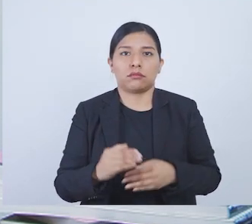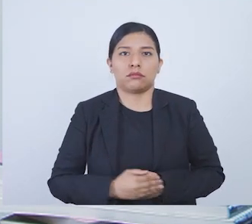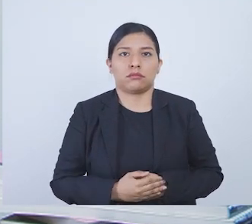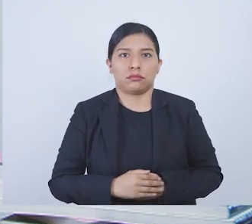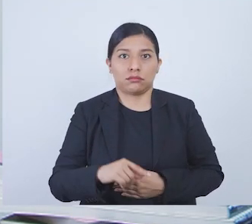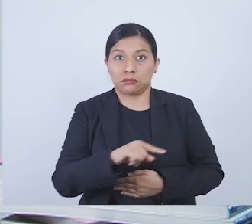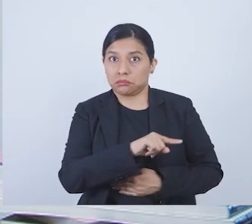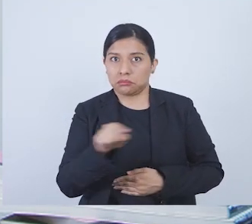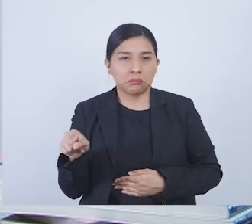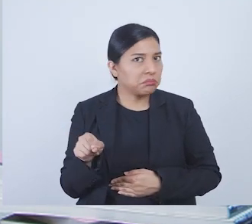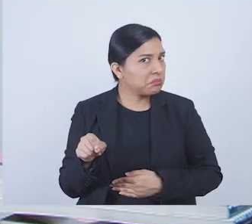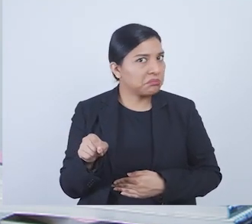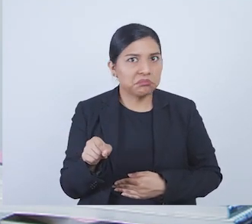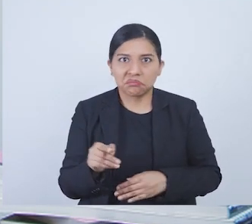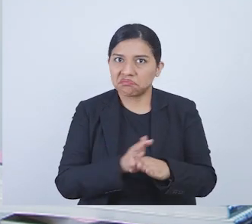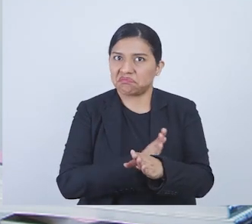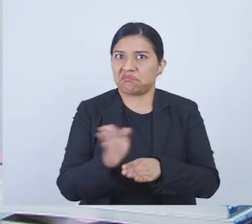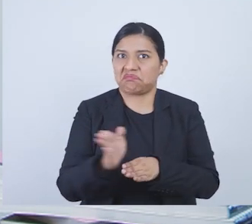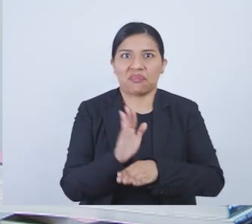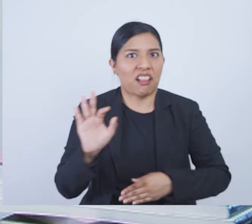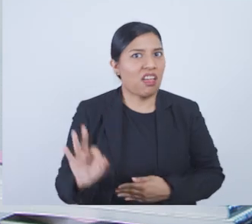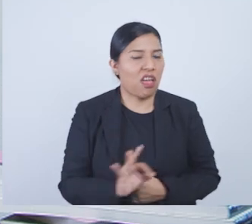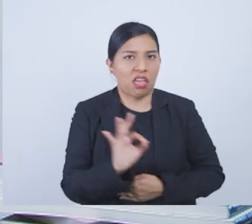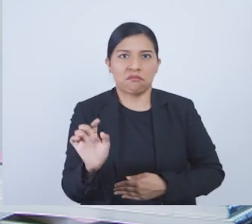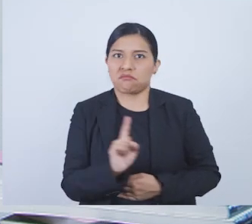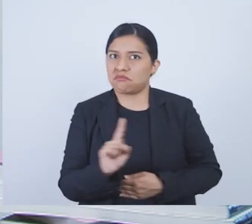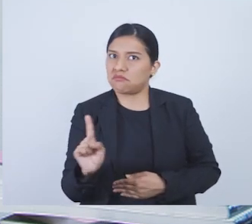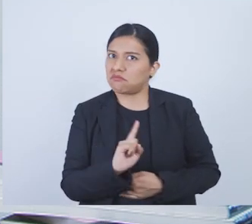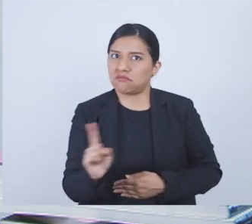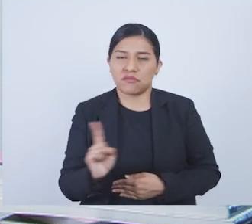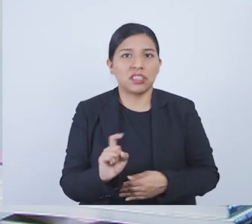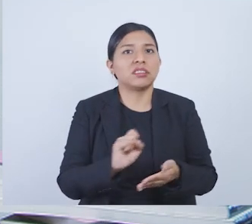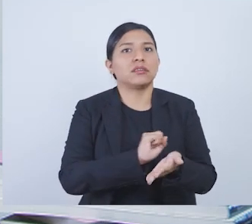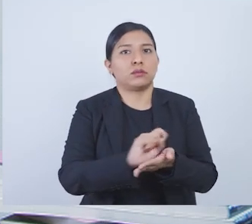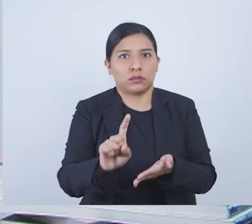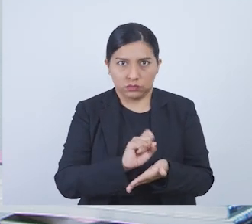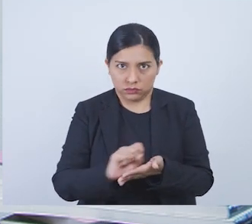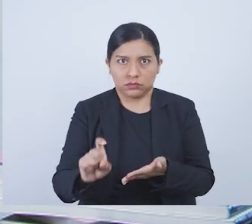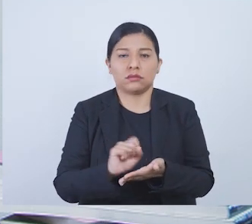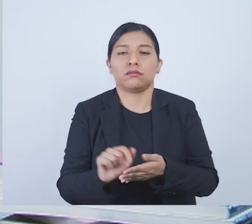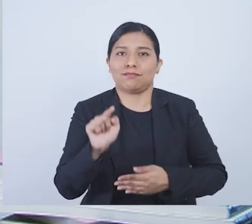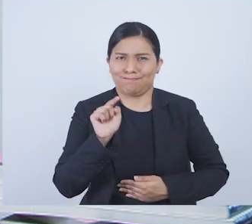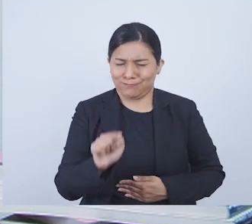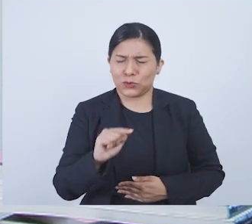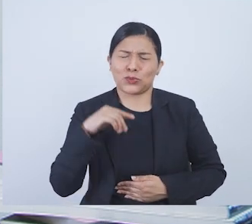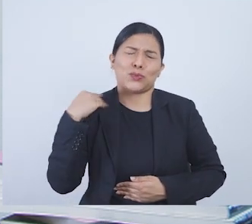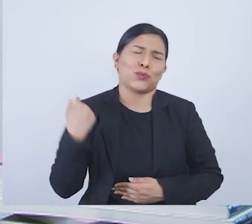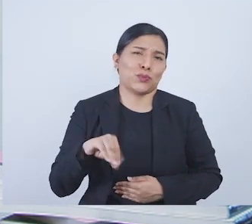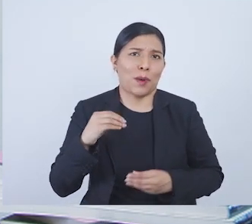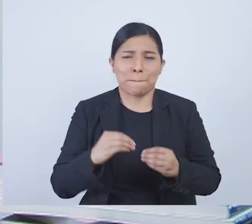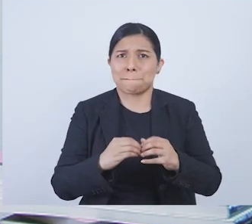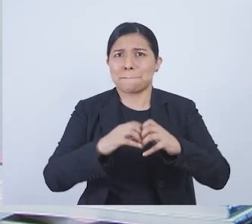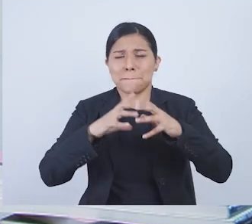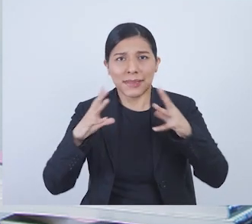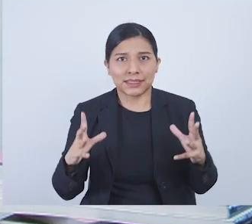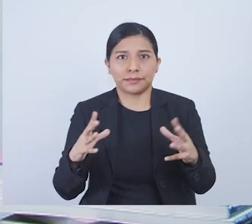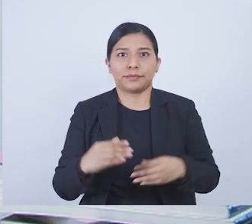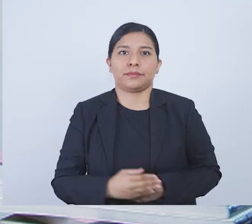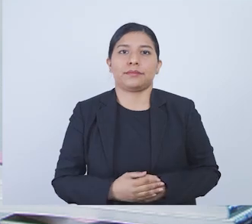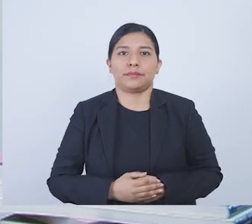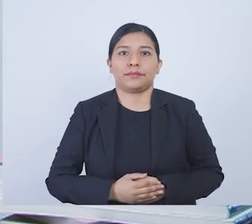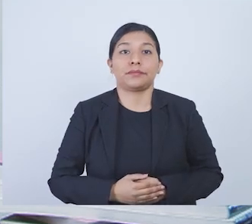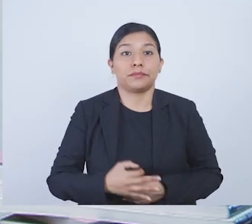son especialistas, pero sí imparten esta asignatura en los centros escolares, que son también una enorme cantidad. Y pues